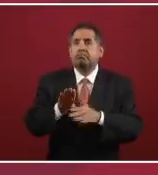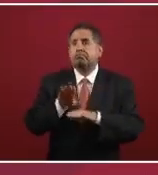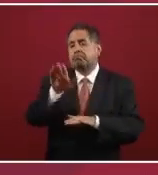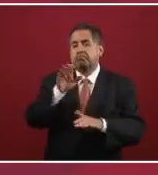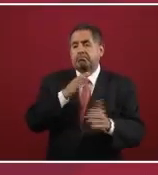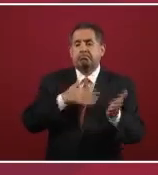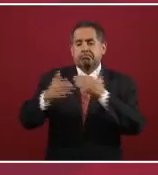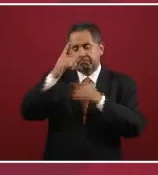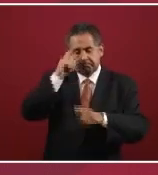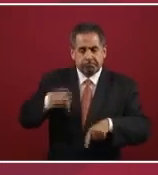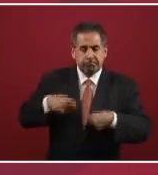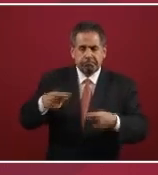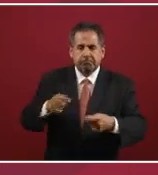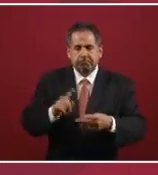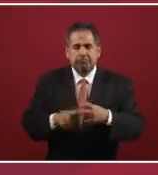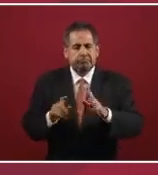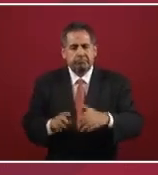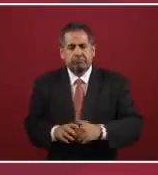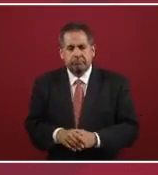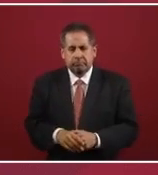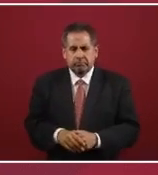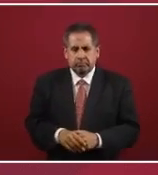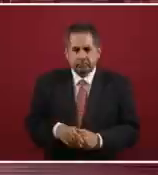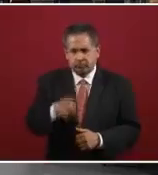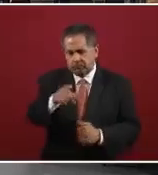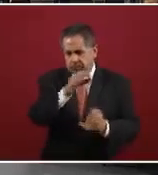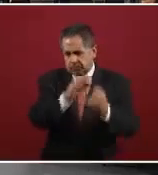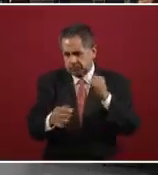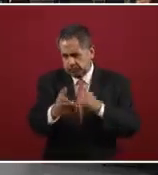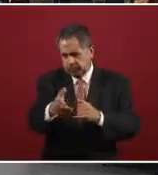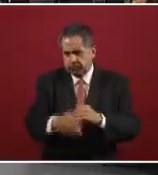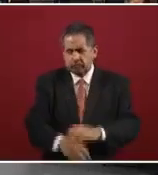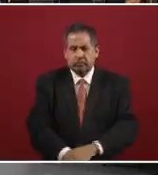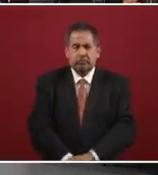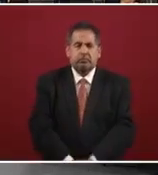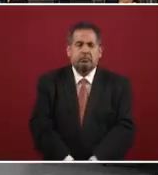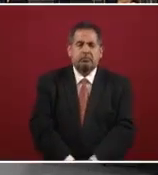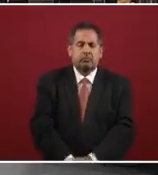para financiar el bienestar con tigo terminamos